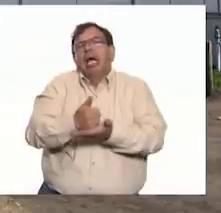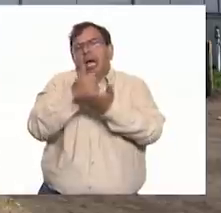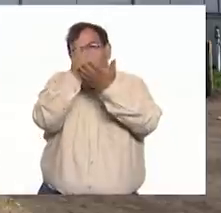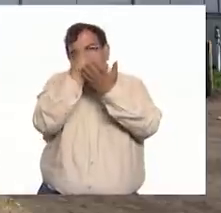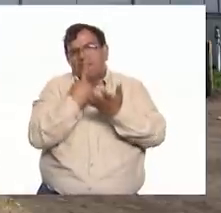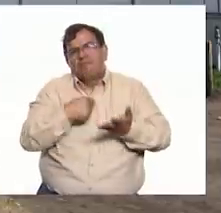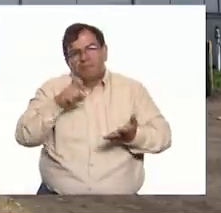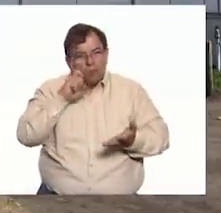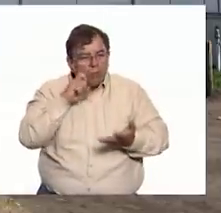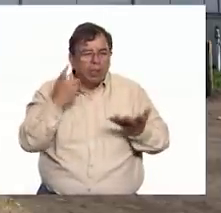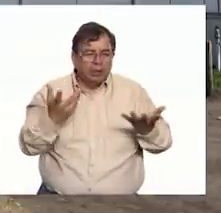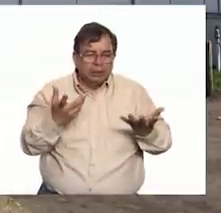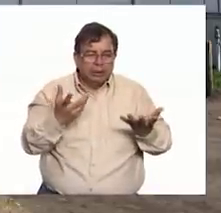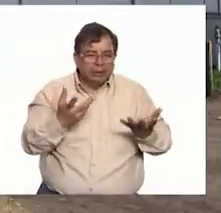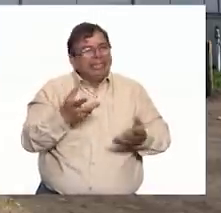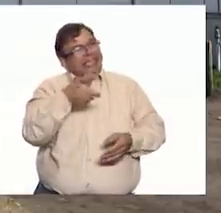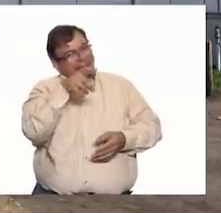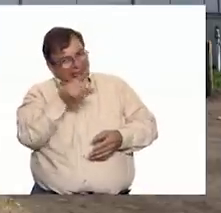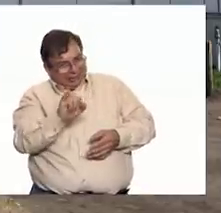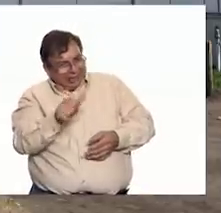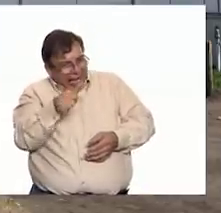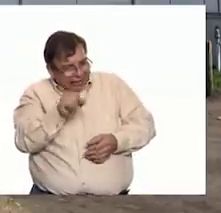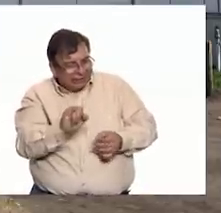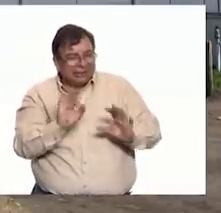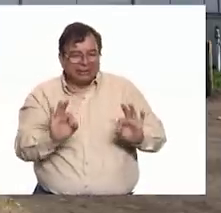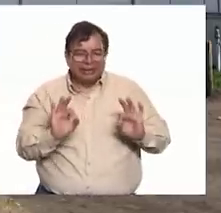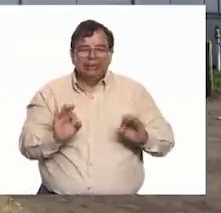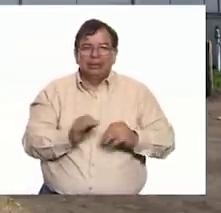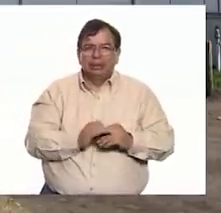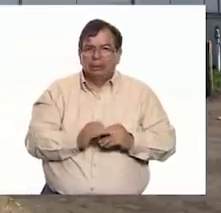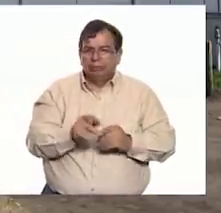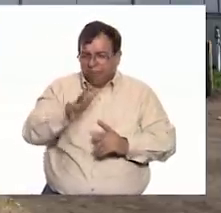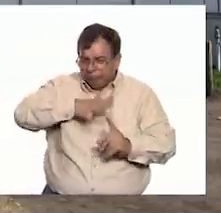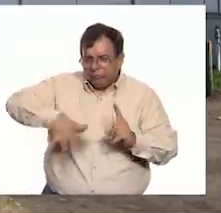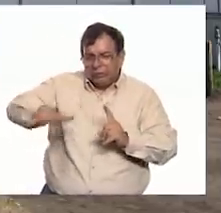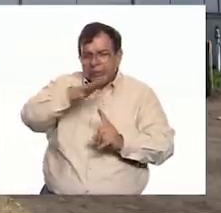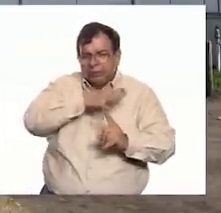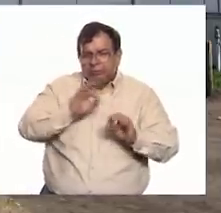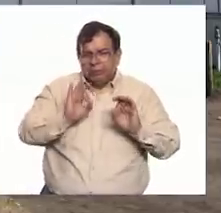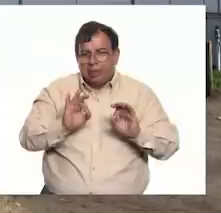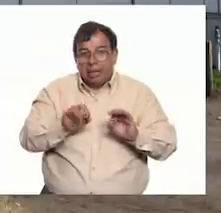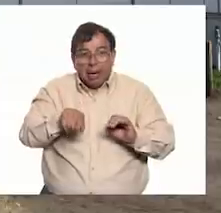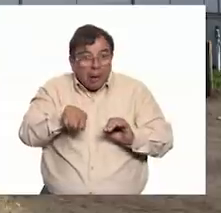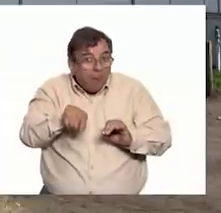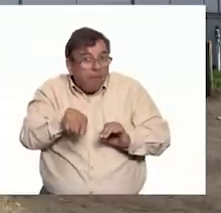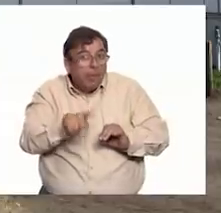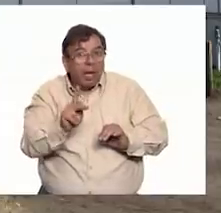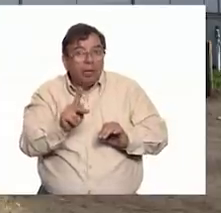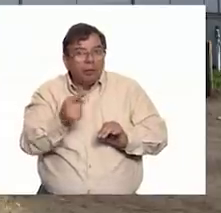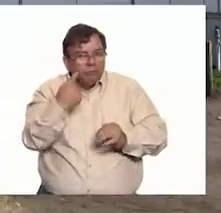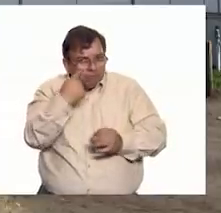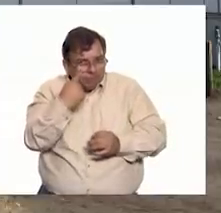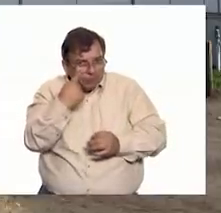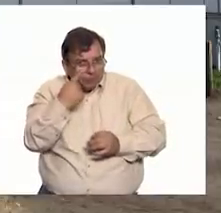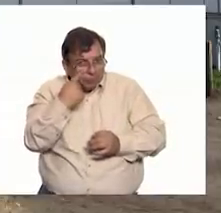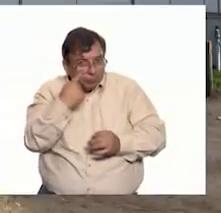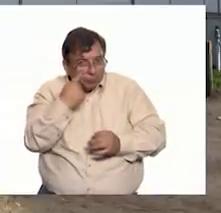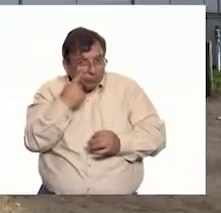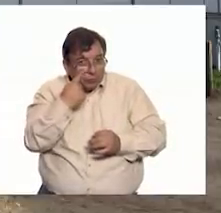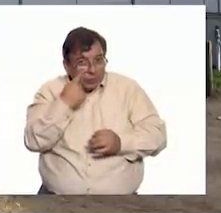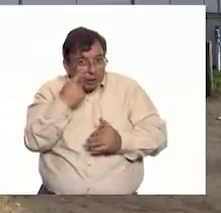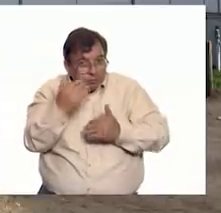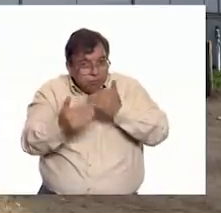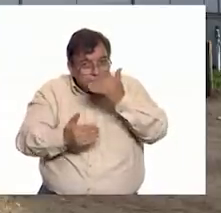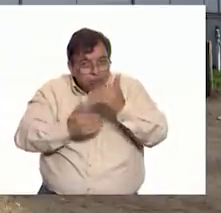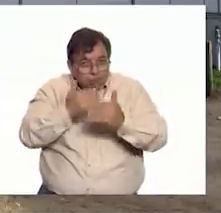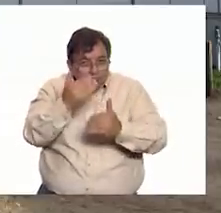del tomate. Así es, por supuesto, las condiciones son favorables, pero no perdamos de vista de que lo que hace que se